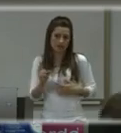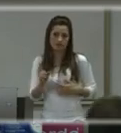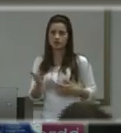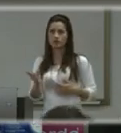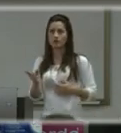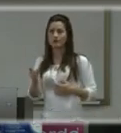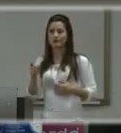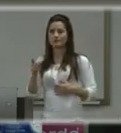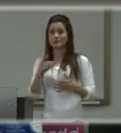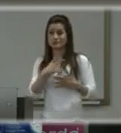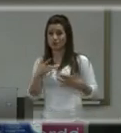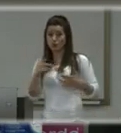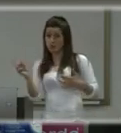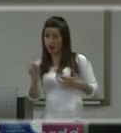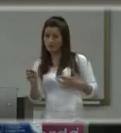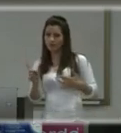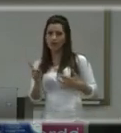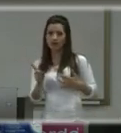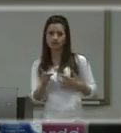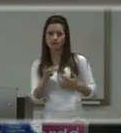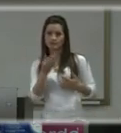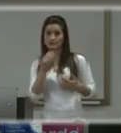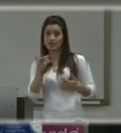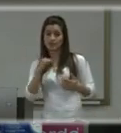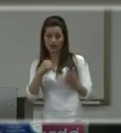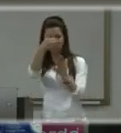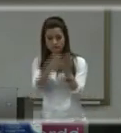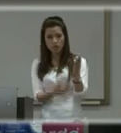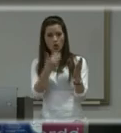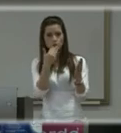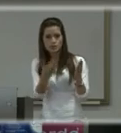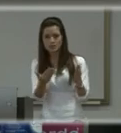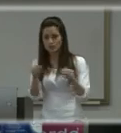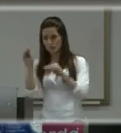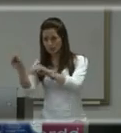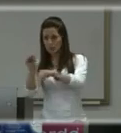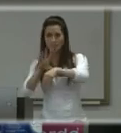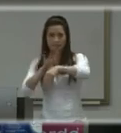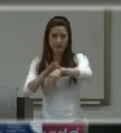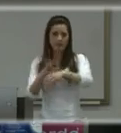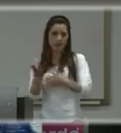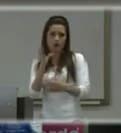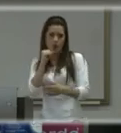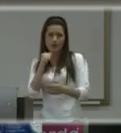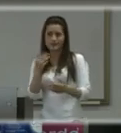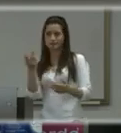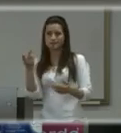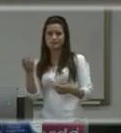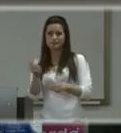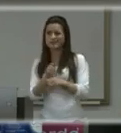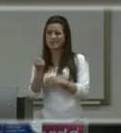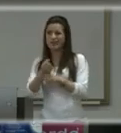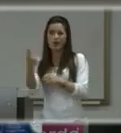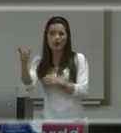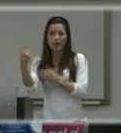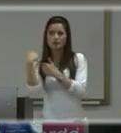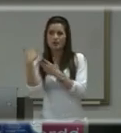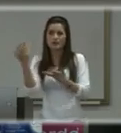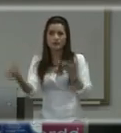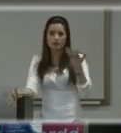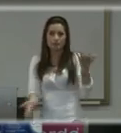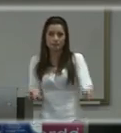autorización para adelantar, digamos, para hacer asesoría médica, ni mucho menos. Entonces, es como un limbo muy extraño